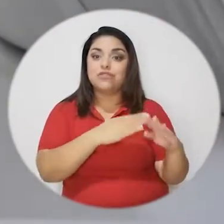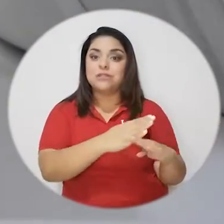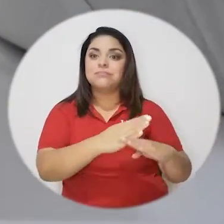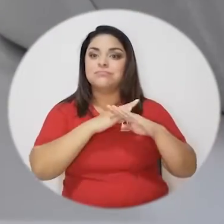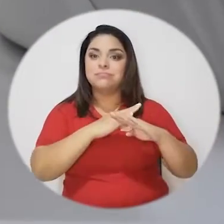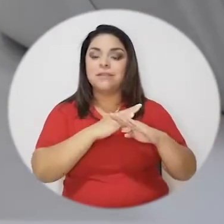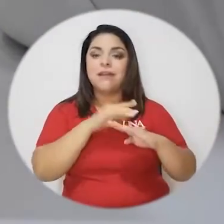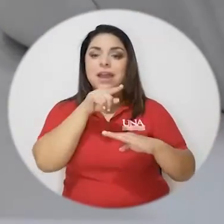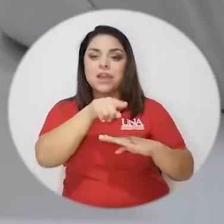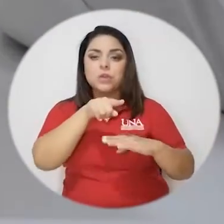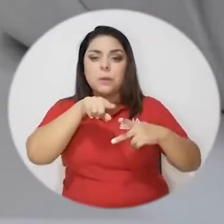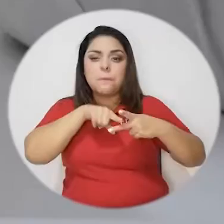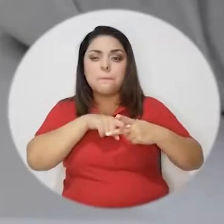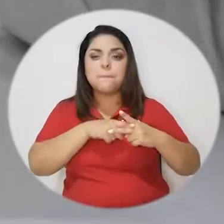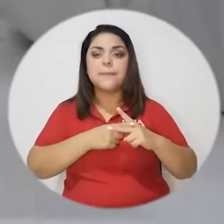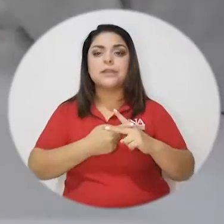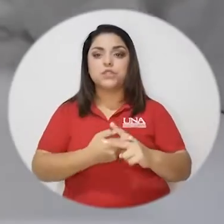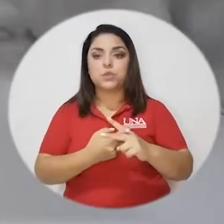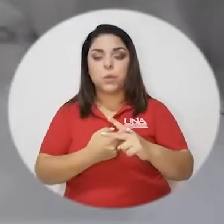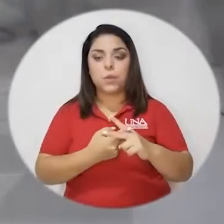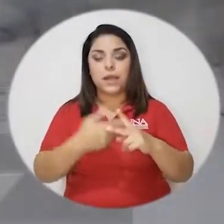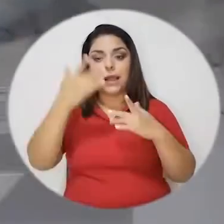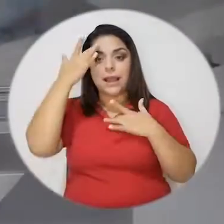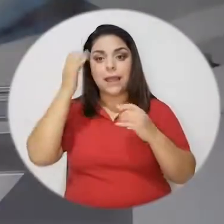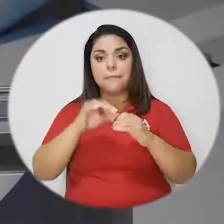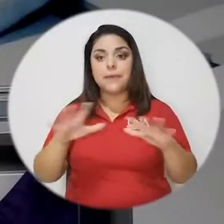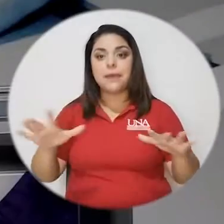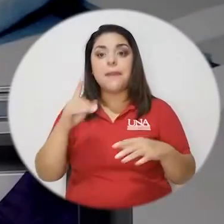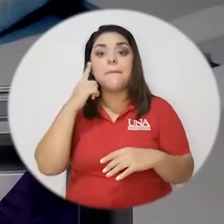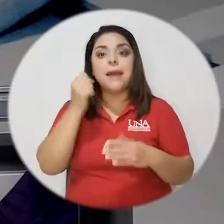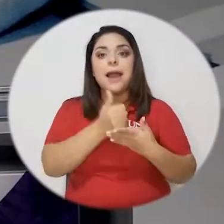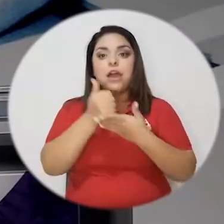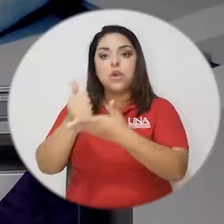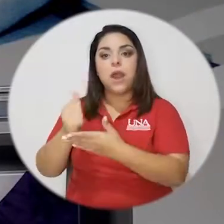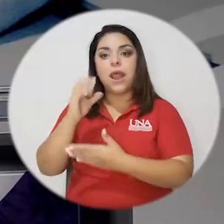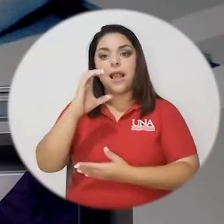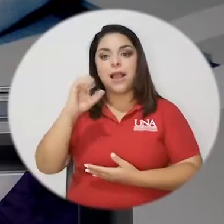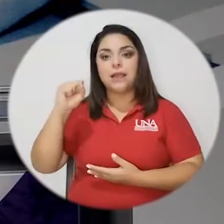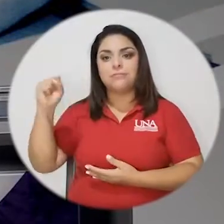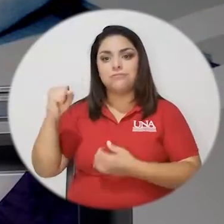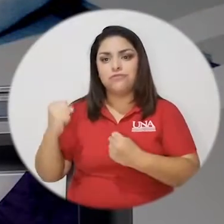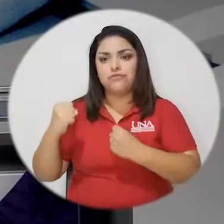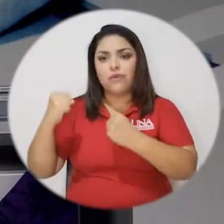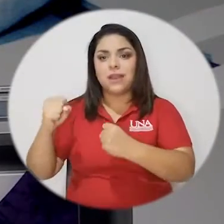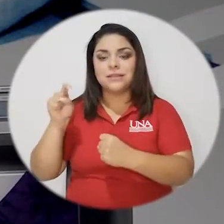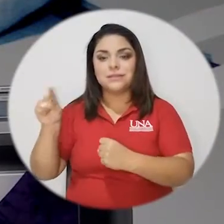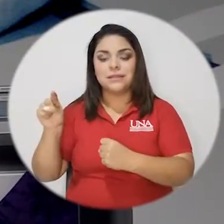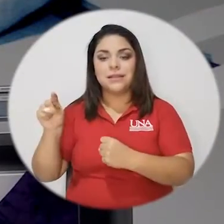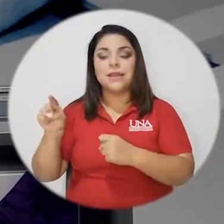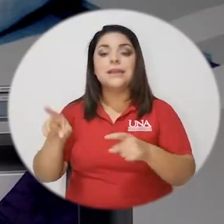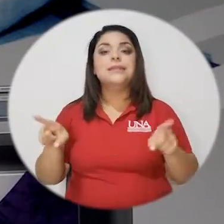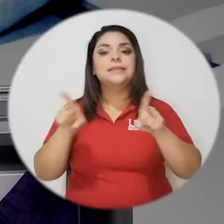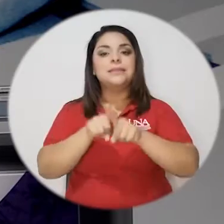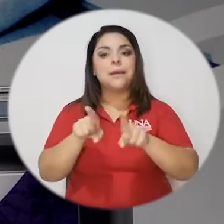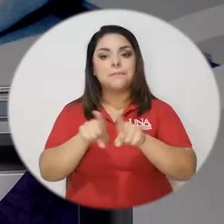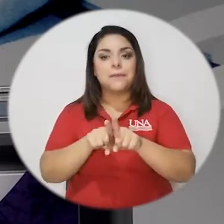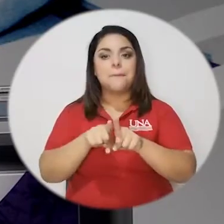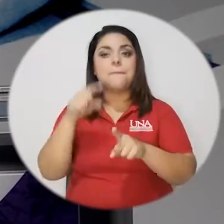puro principio de la epidemia para fortalecer los servicios de la Caja de Seguro Social y también